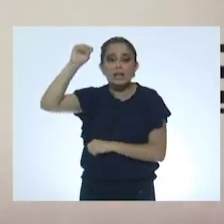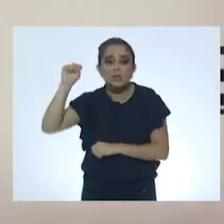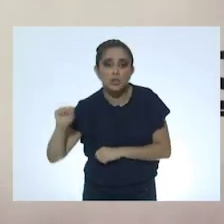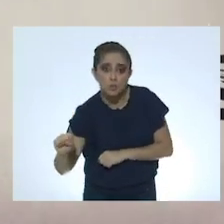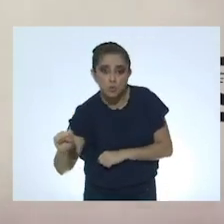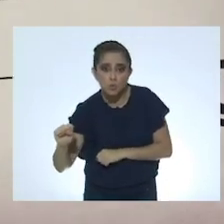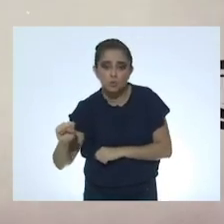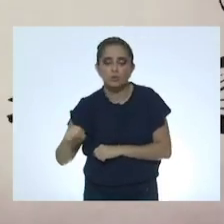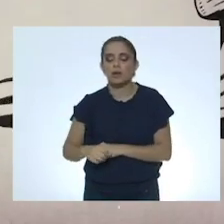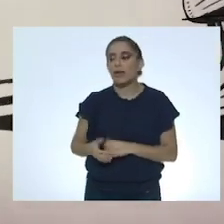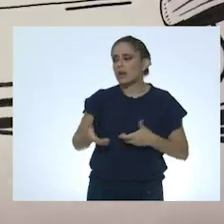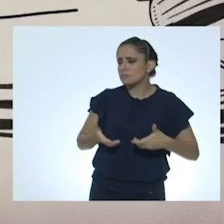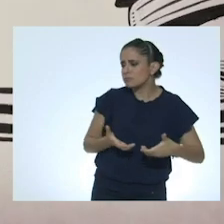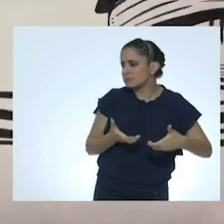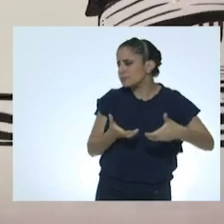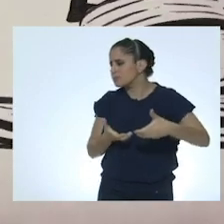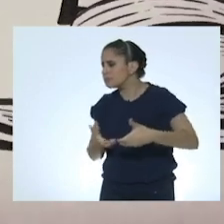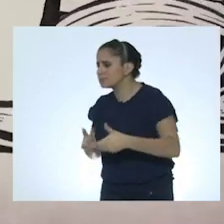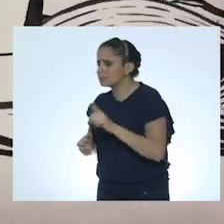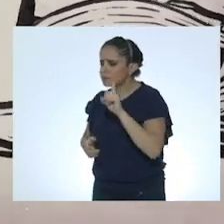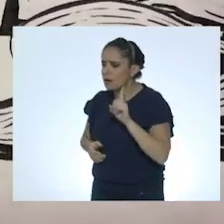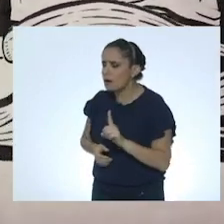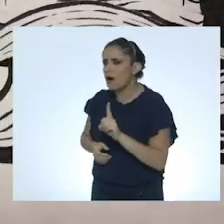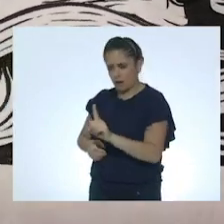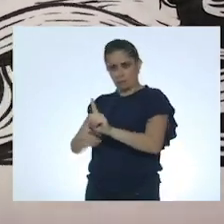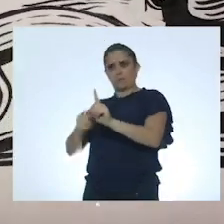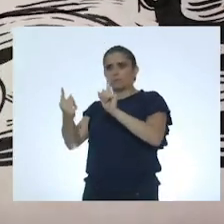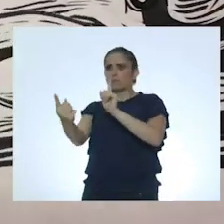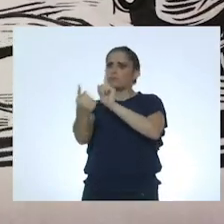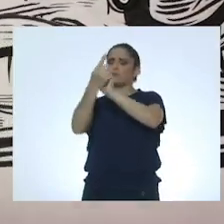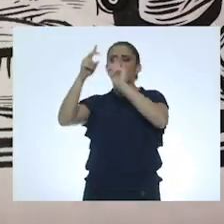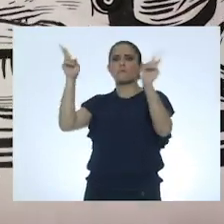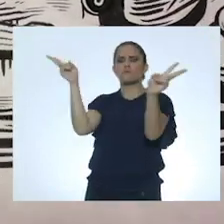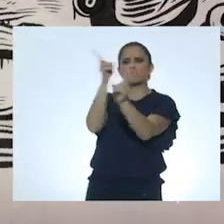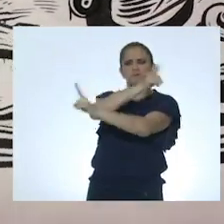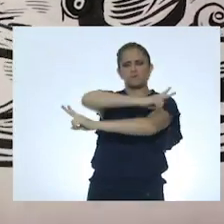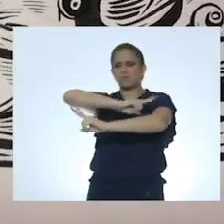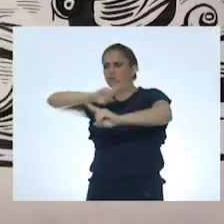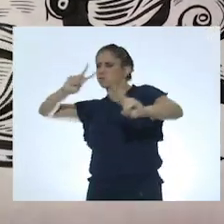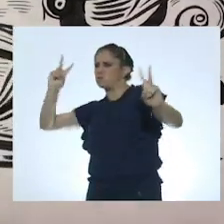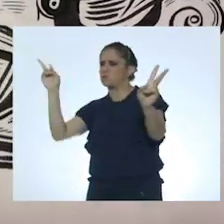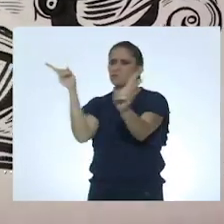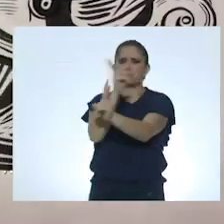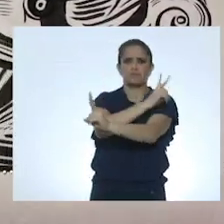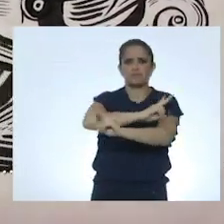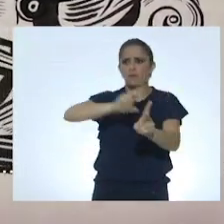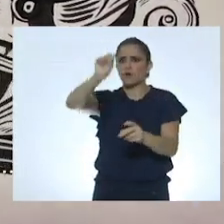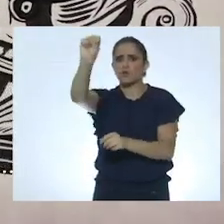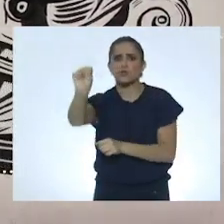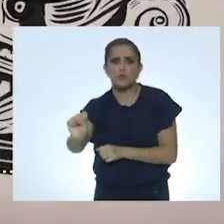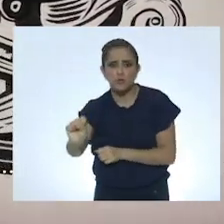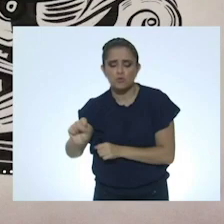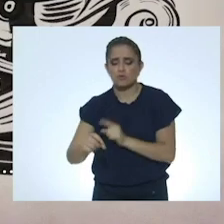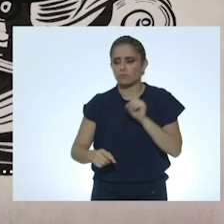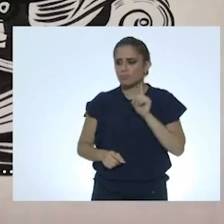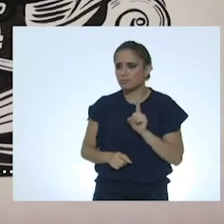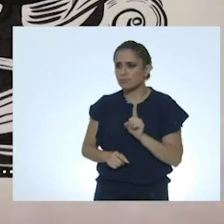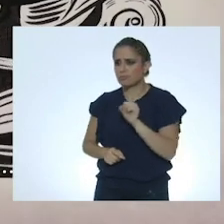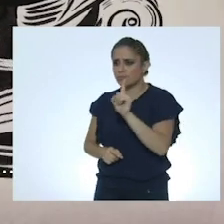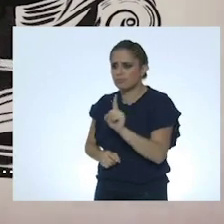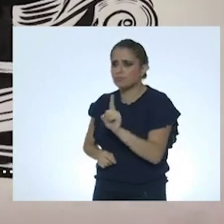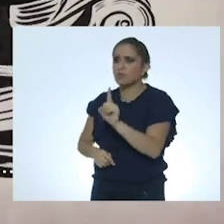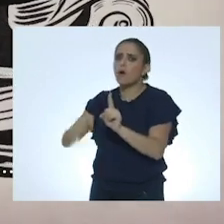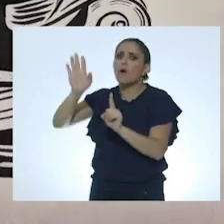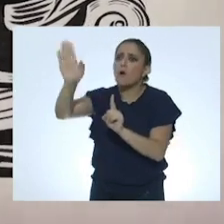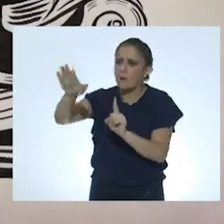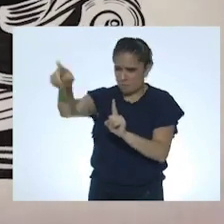zebeke. Bini biabe. Bishti nezarindani gubija. Ne bini bela,